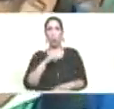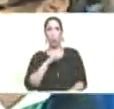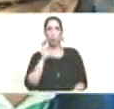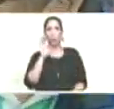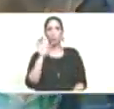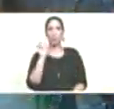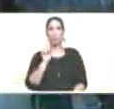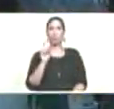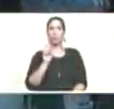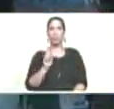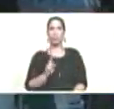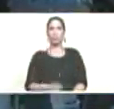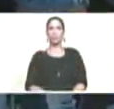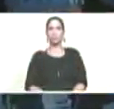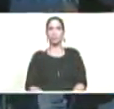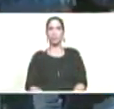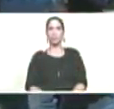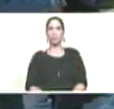necesita.